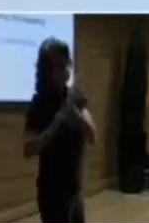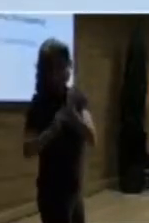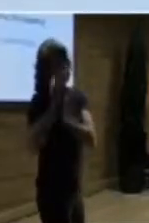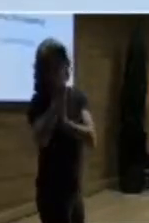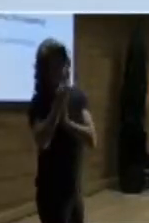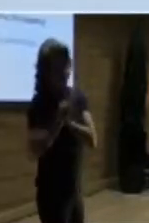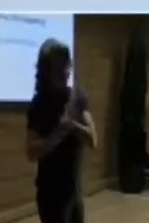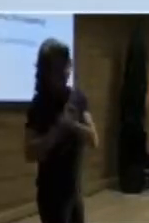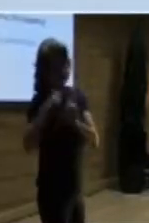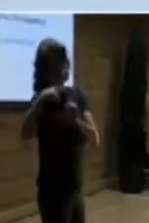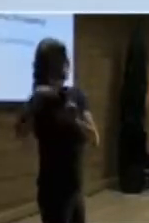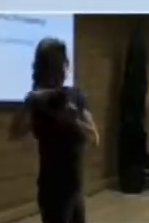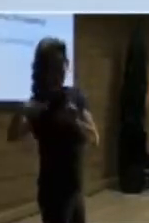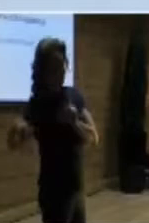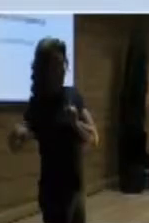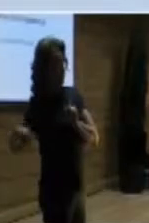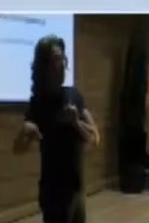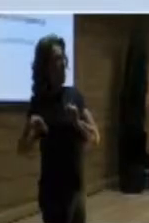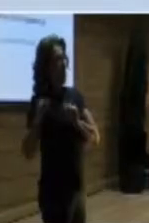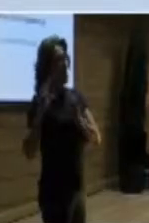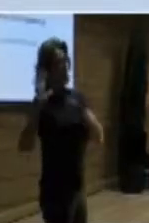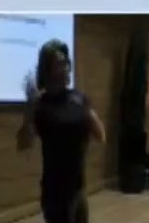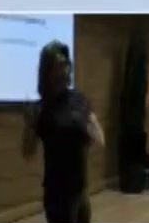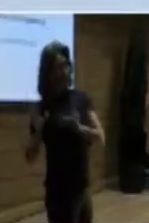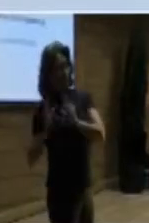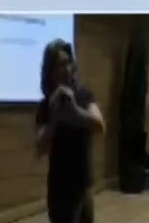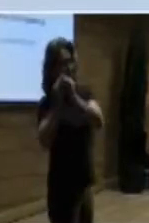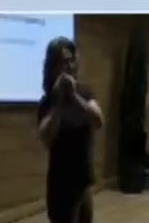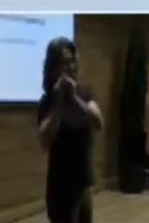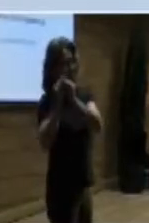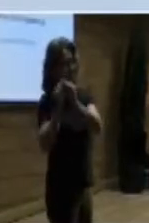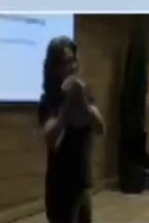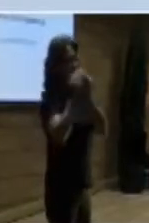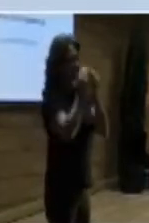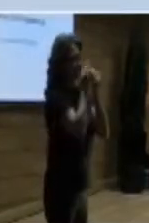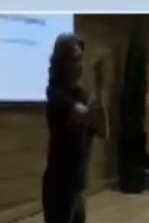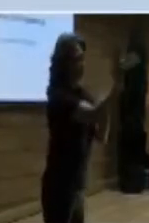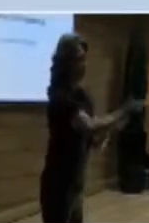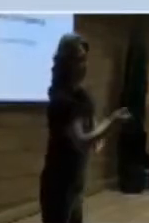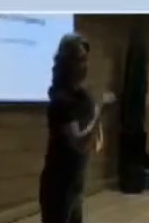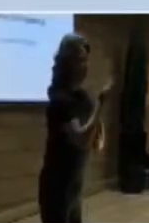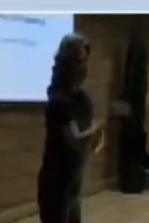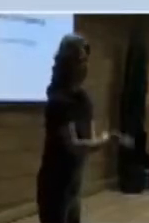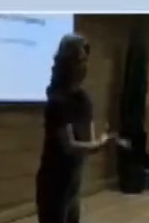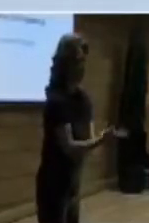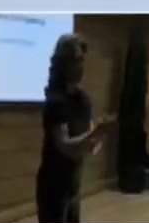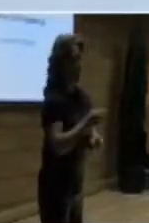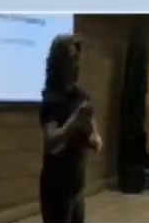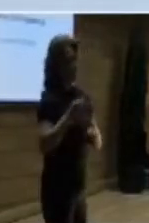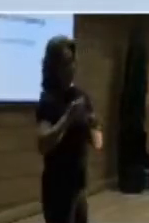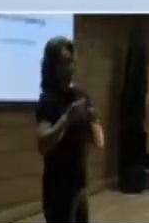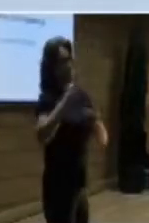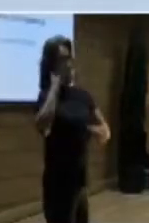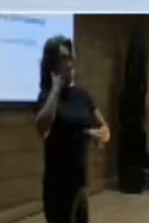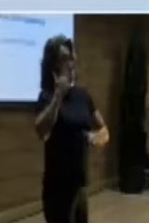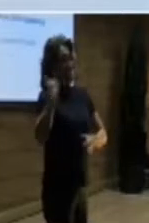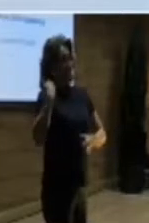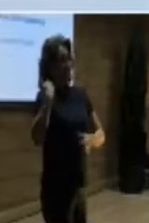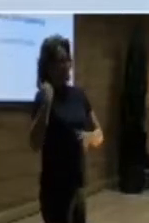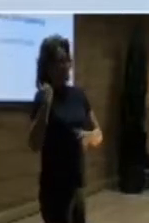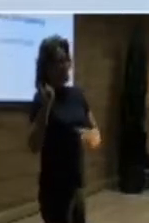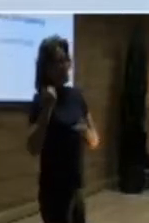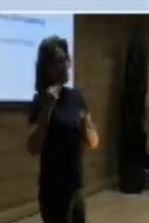es un resumen, diríamos, de ese documento que tuve la suerte de que se me encargara, un documento